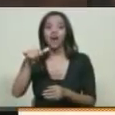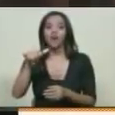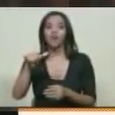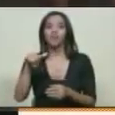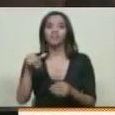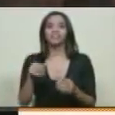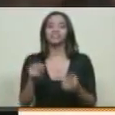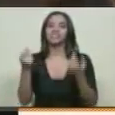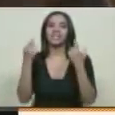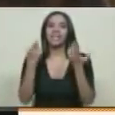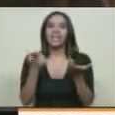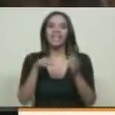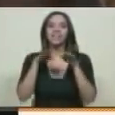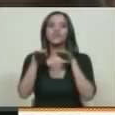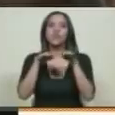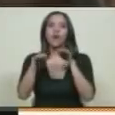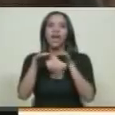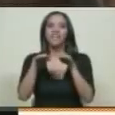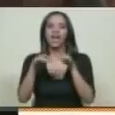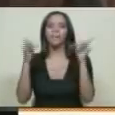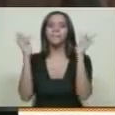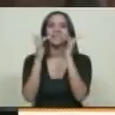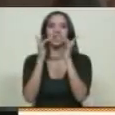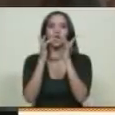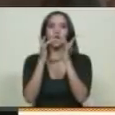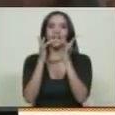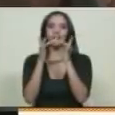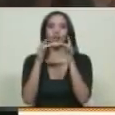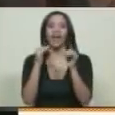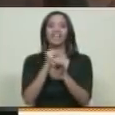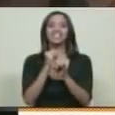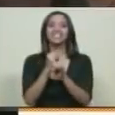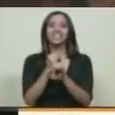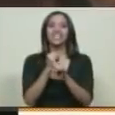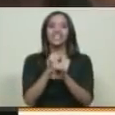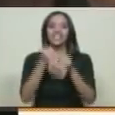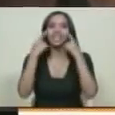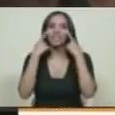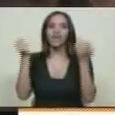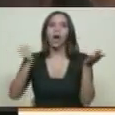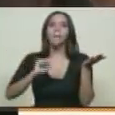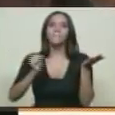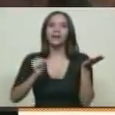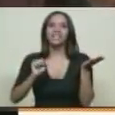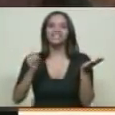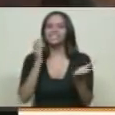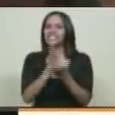Cada vez que viajo, el jueves me conecto a internet y veo el mazo dando